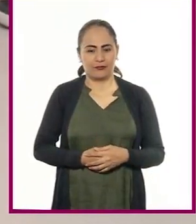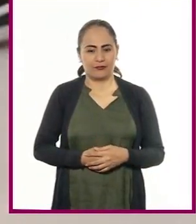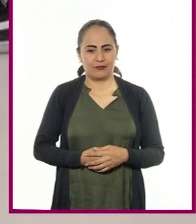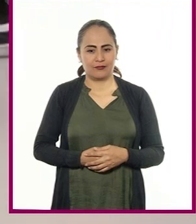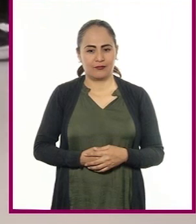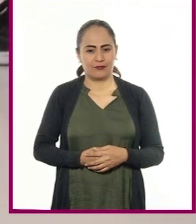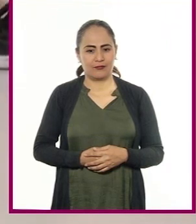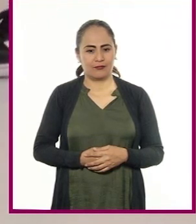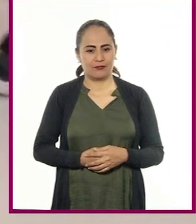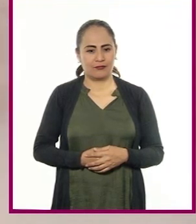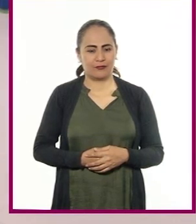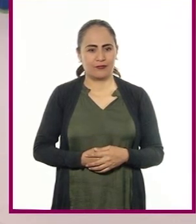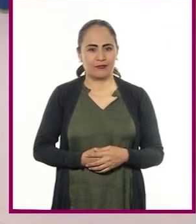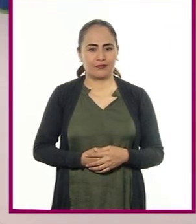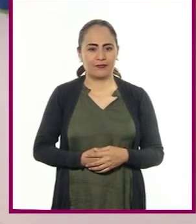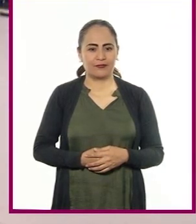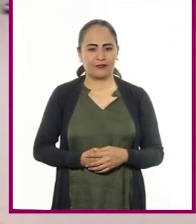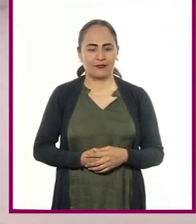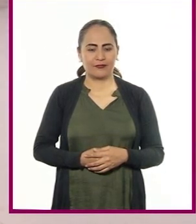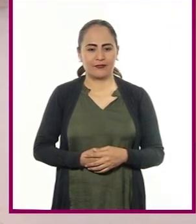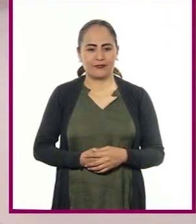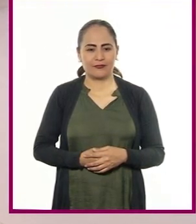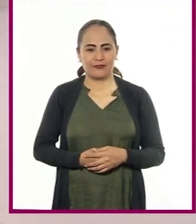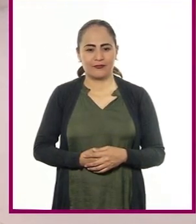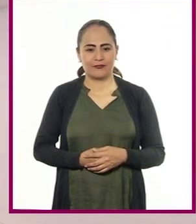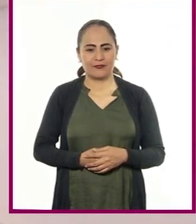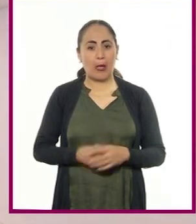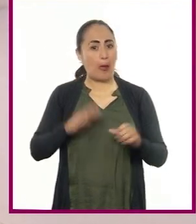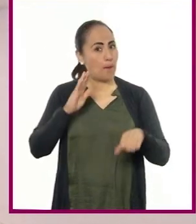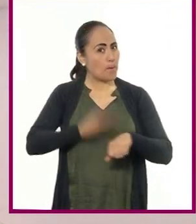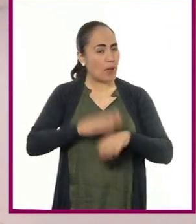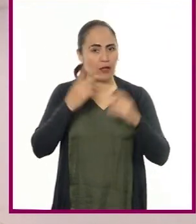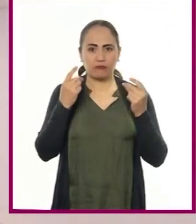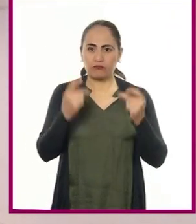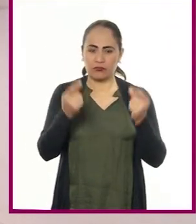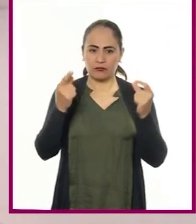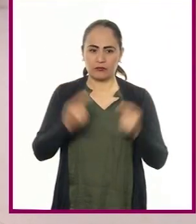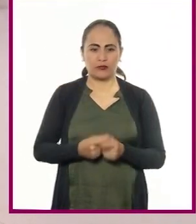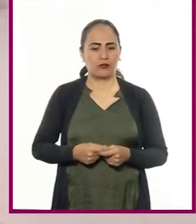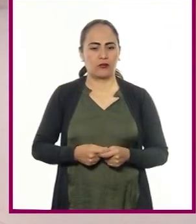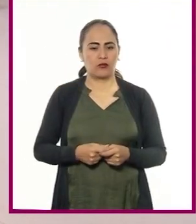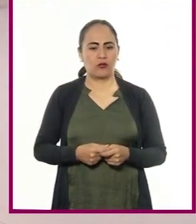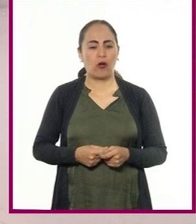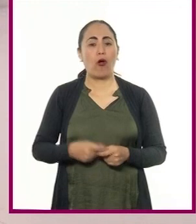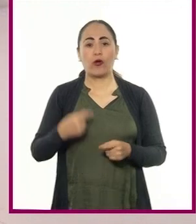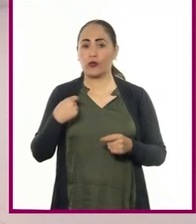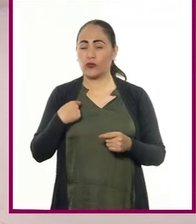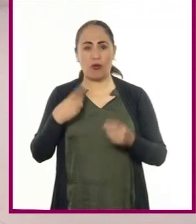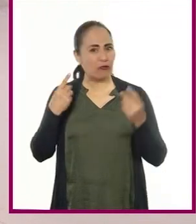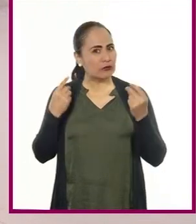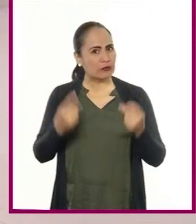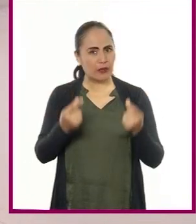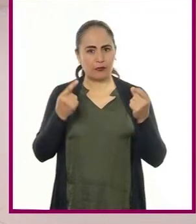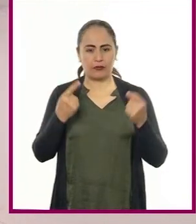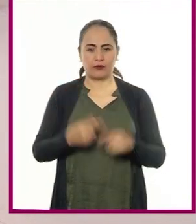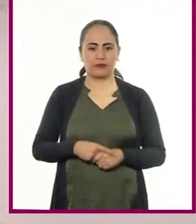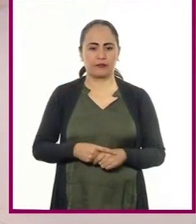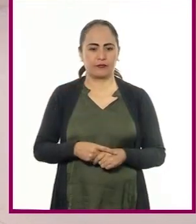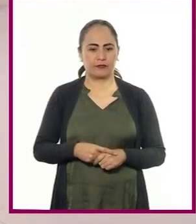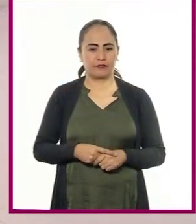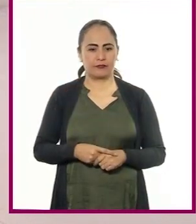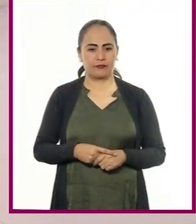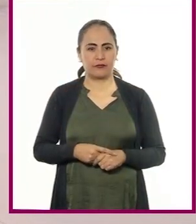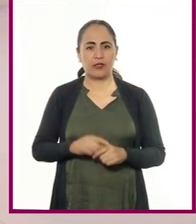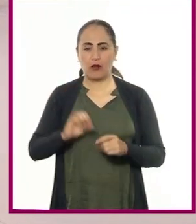Y siento que te voy a... Vamos entró a hacerlo más rápido. En cuanto gire, ya tengo que estar golpeando el balón. No me espero. O sea, llego aquí